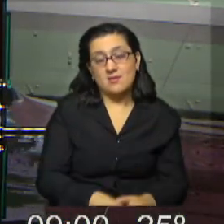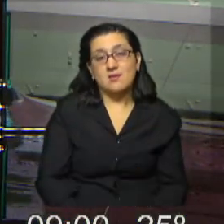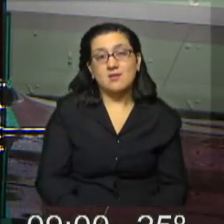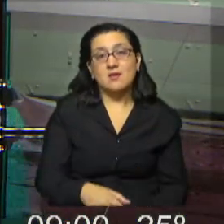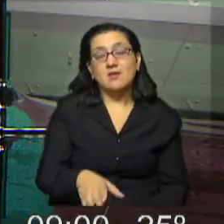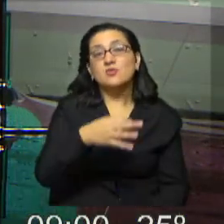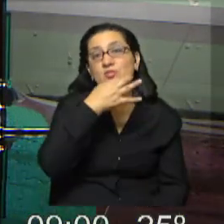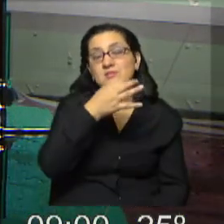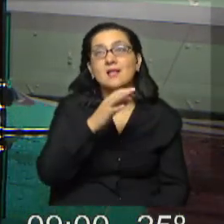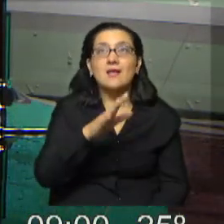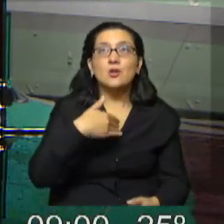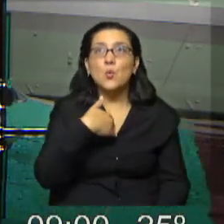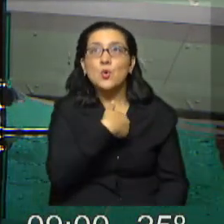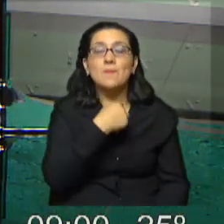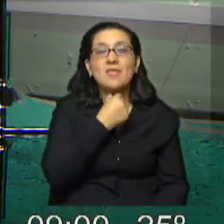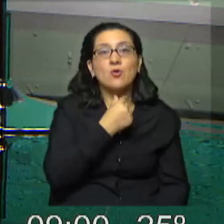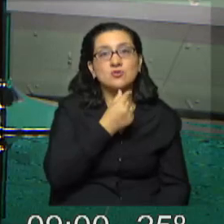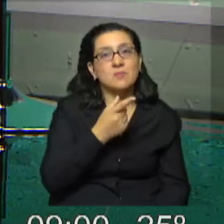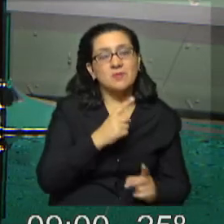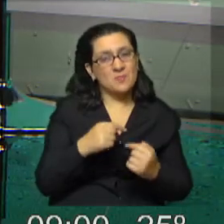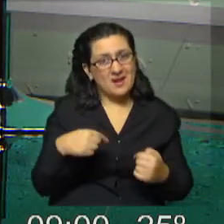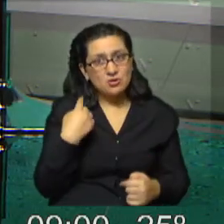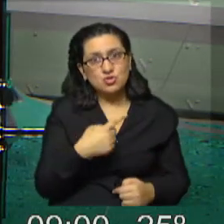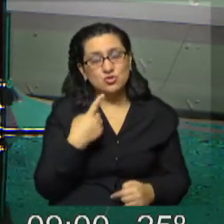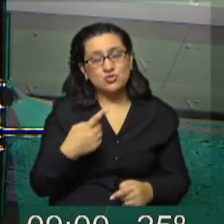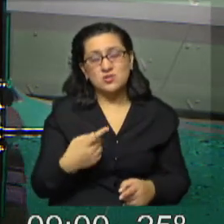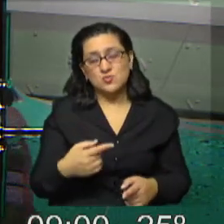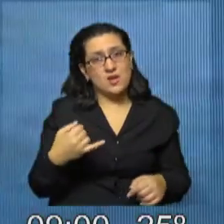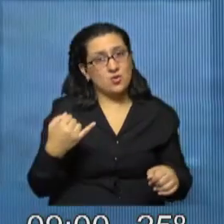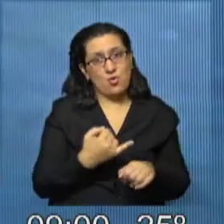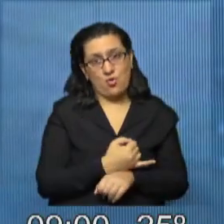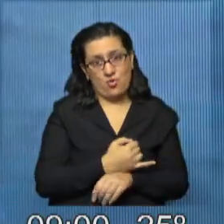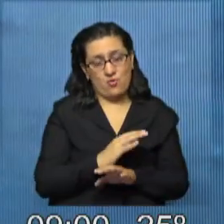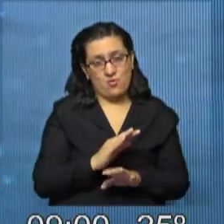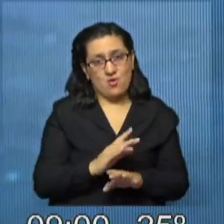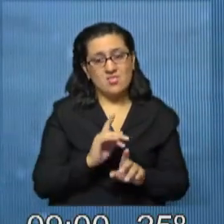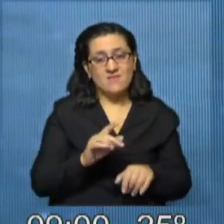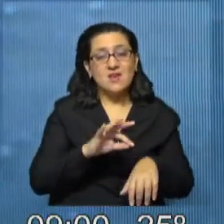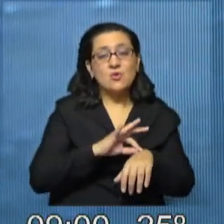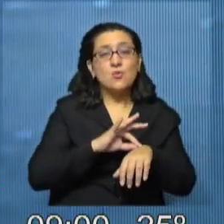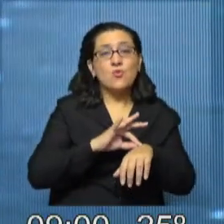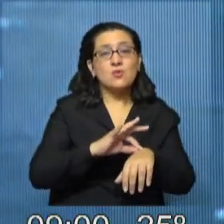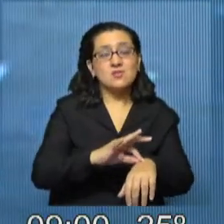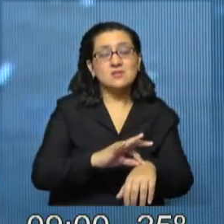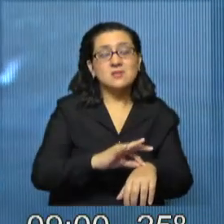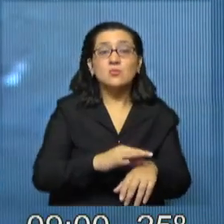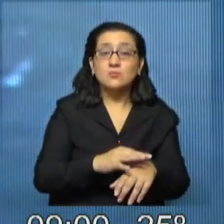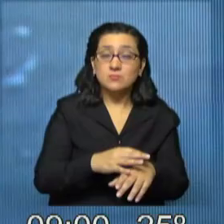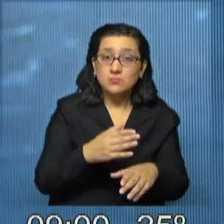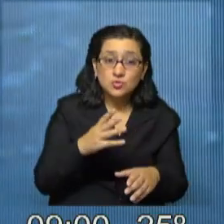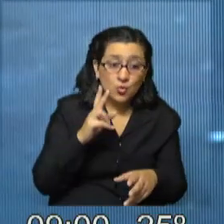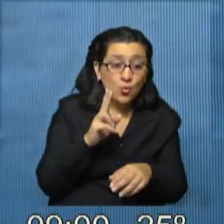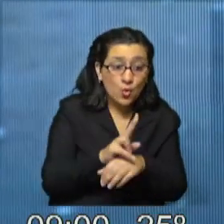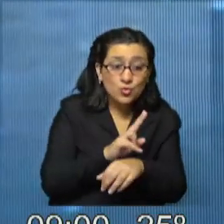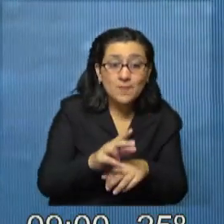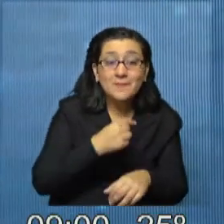pseudo rol pedagógico, pero para nosotros es un gravísimo error. Hay cuerpos inspectivos que se los debería orientar a hacer un seguimiento pedagógico, ¿tá?